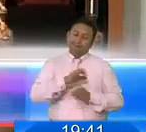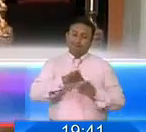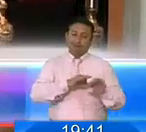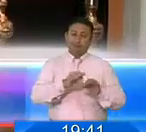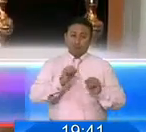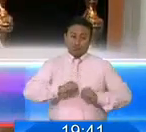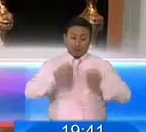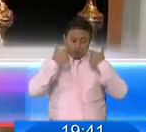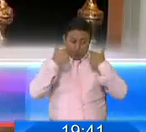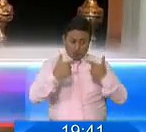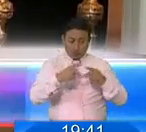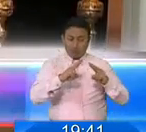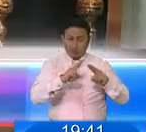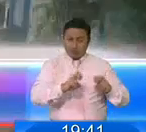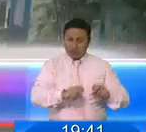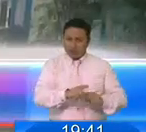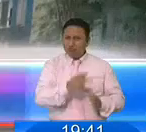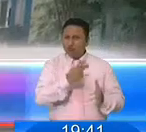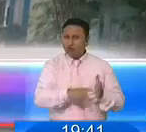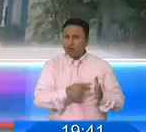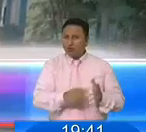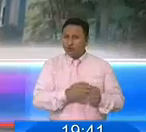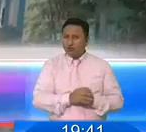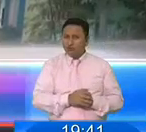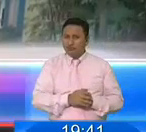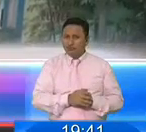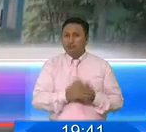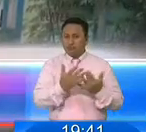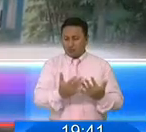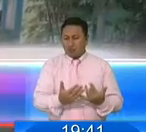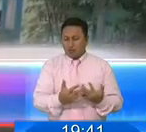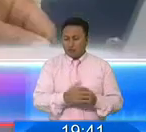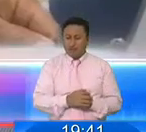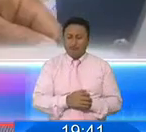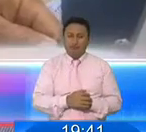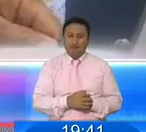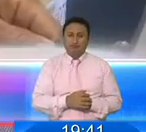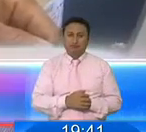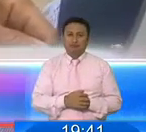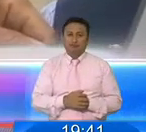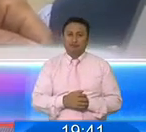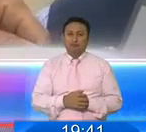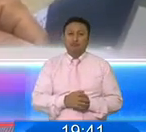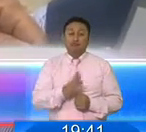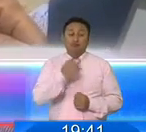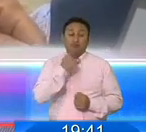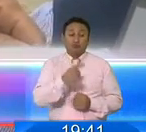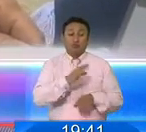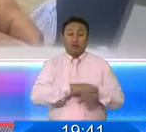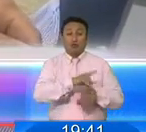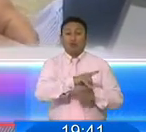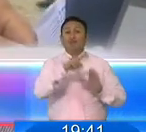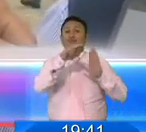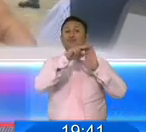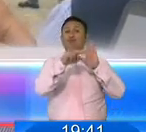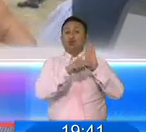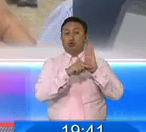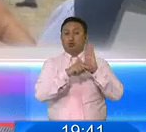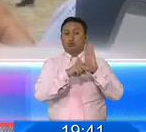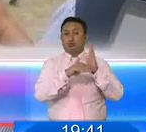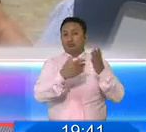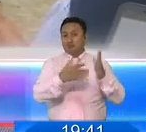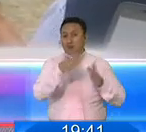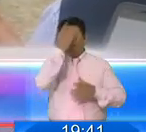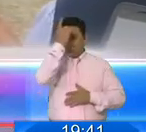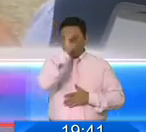estarán pendientes de las investigaciones que realice la policía en este caso se dice que es por tema de notas tomó esa decisión